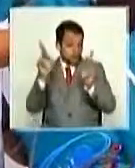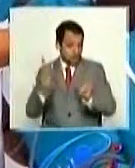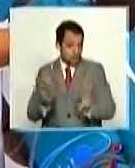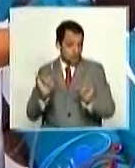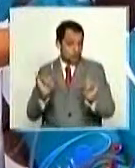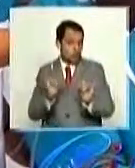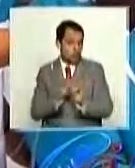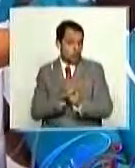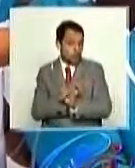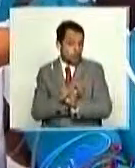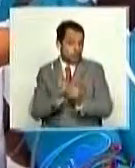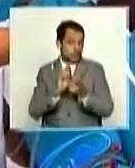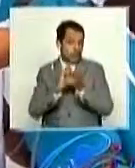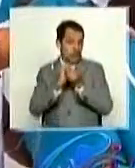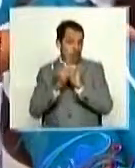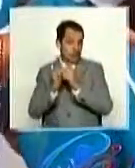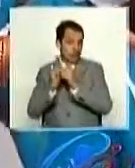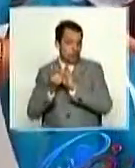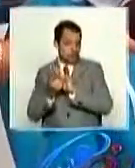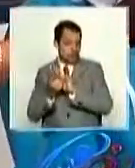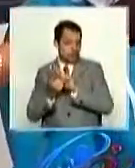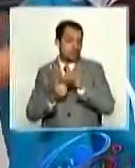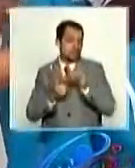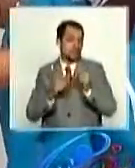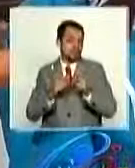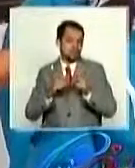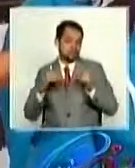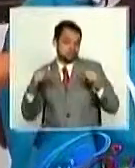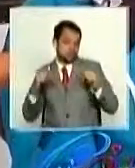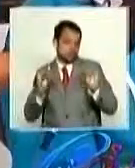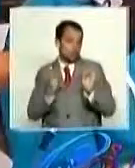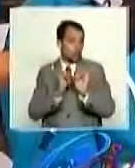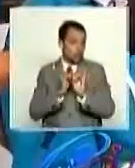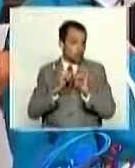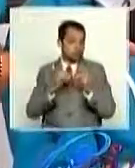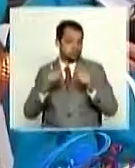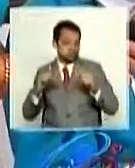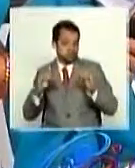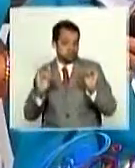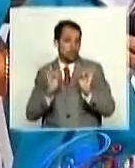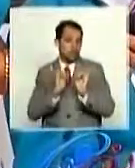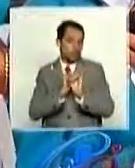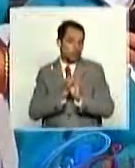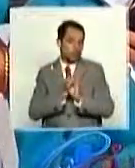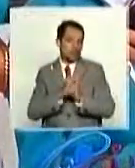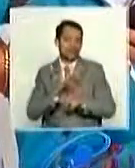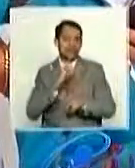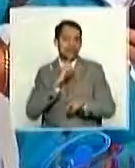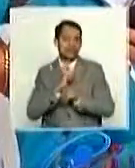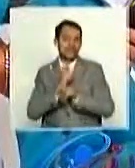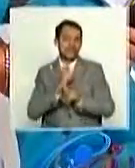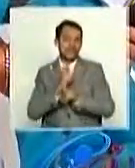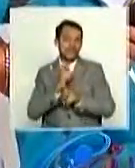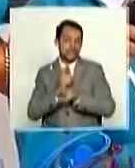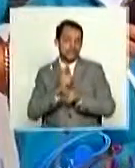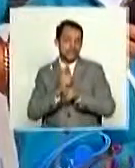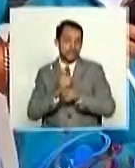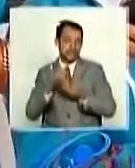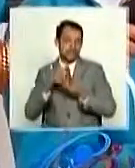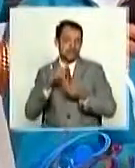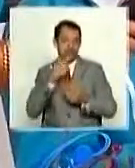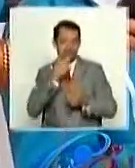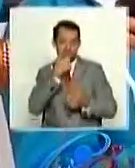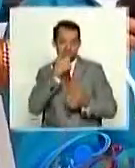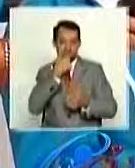todos los días cambia y la parte de tejido blando cambia, y entonces permanentemente la prótesis se está soltando y se